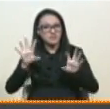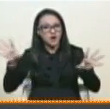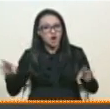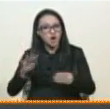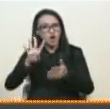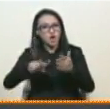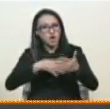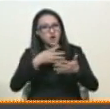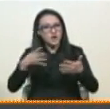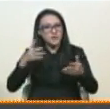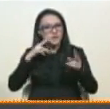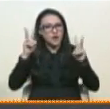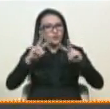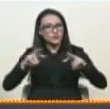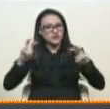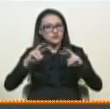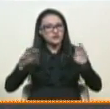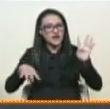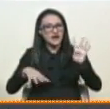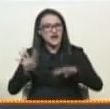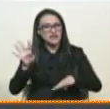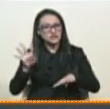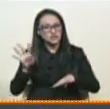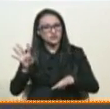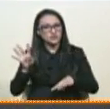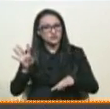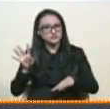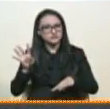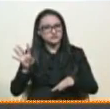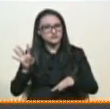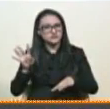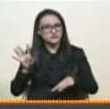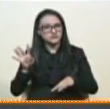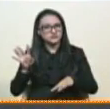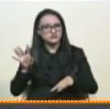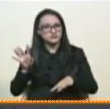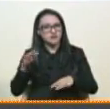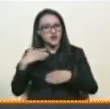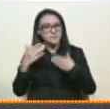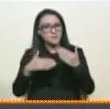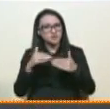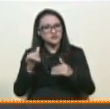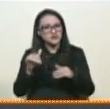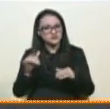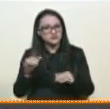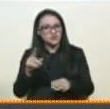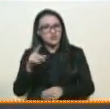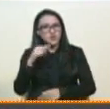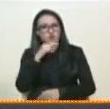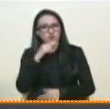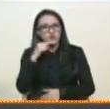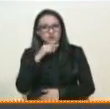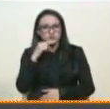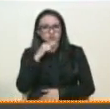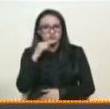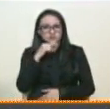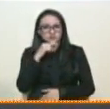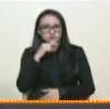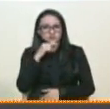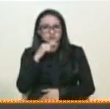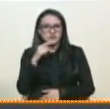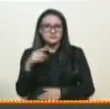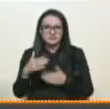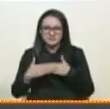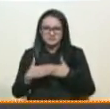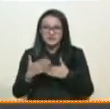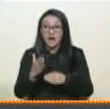de las auditorías, ¿no?, que son 14, hablamos directamente para lo que será el proceso comicial del mes de octubre. ¿Qué nos puede adelantar